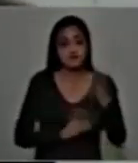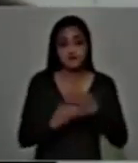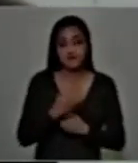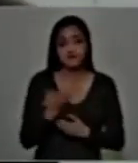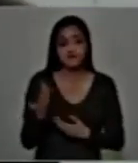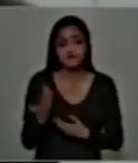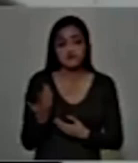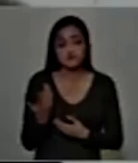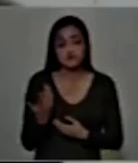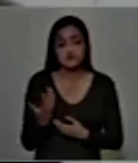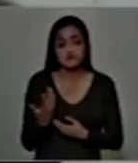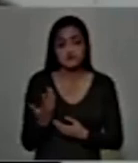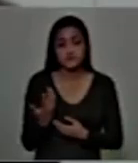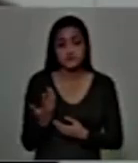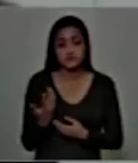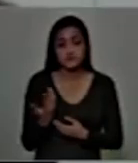restituirán